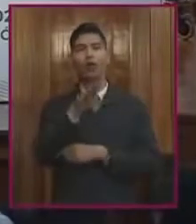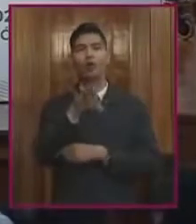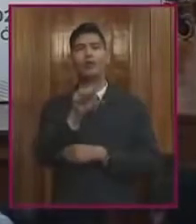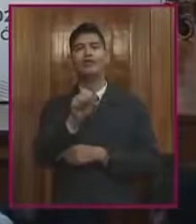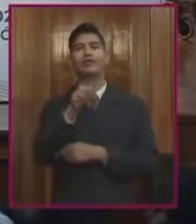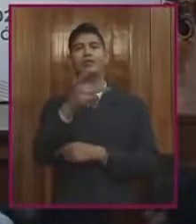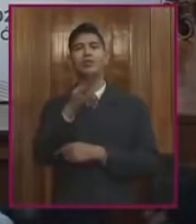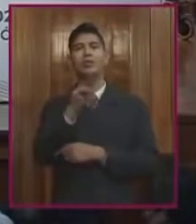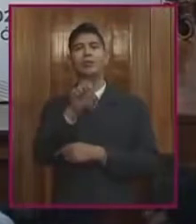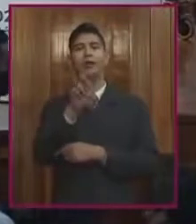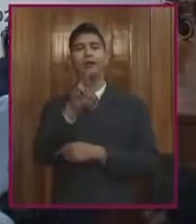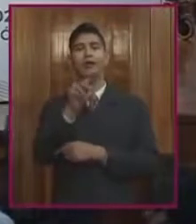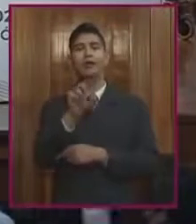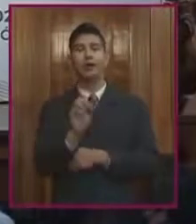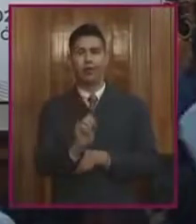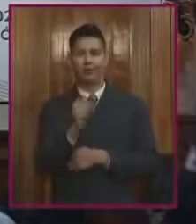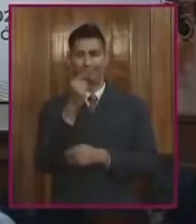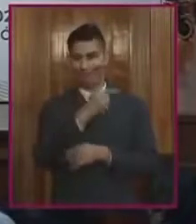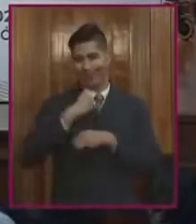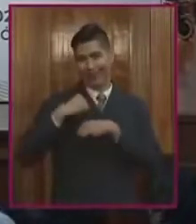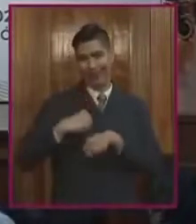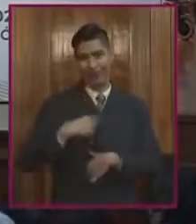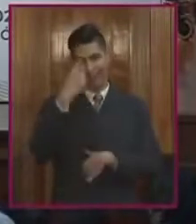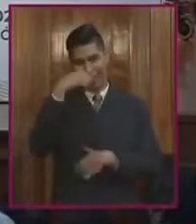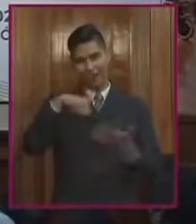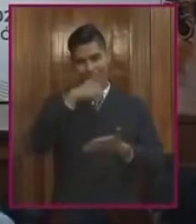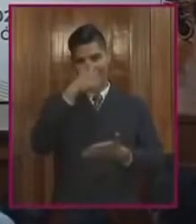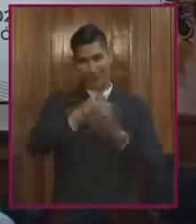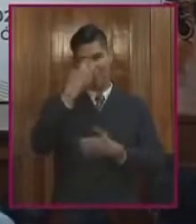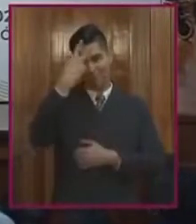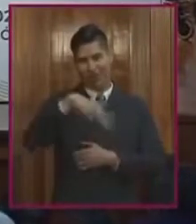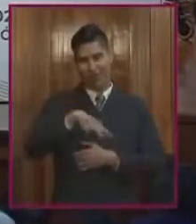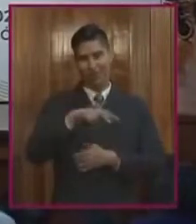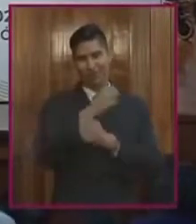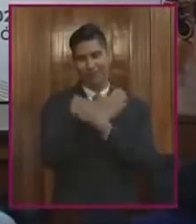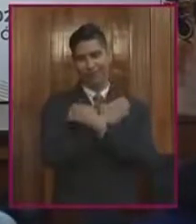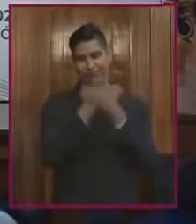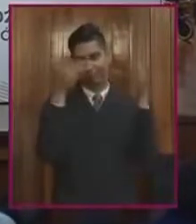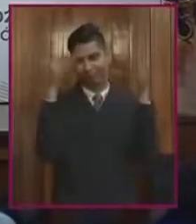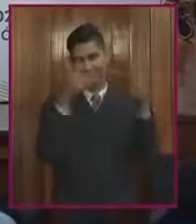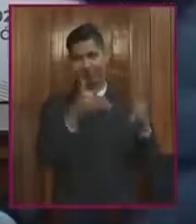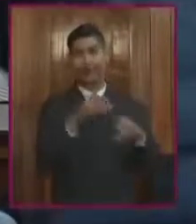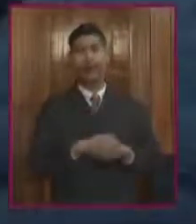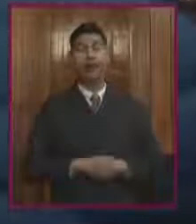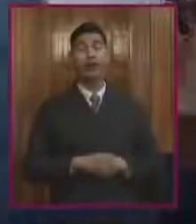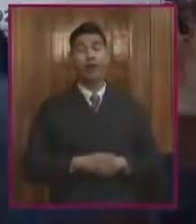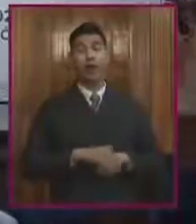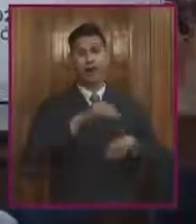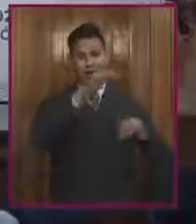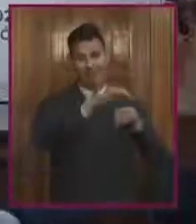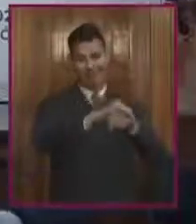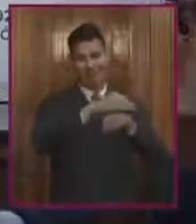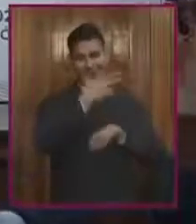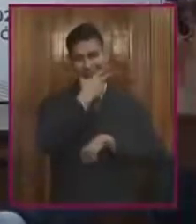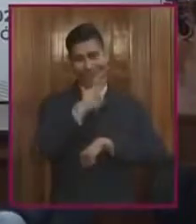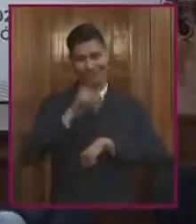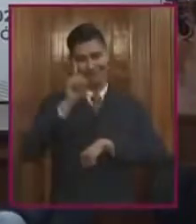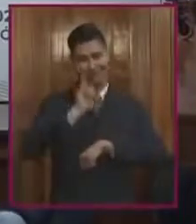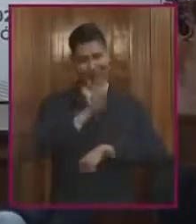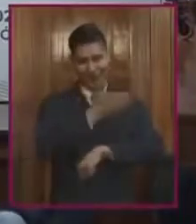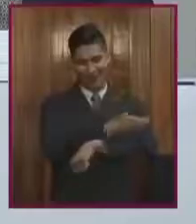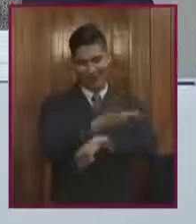Fernández Fuentes, titular de la Autoridad Educativa de la Ciudad de México. Amigas y amigos,